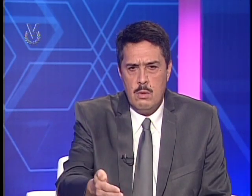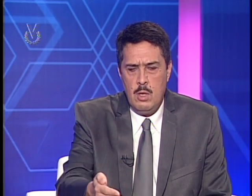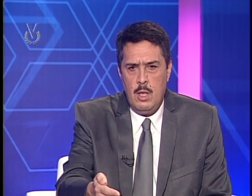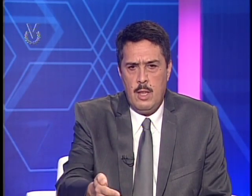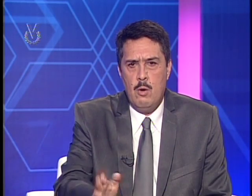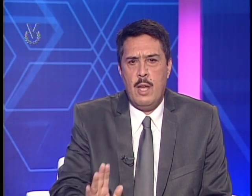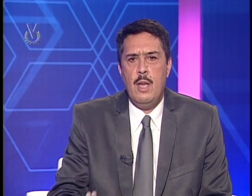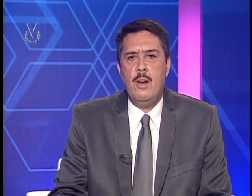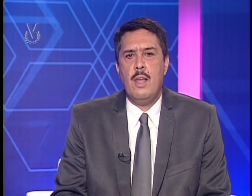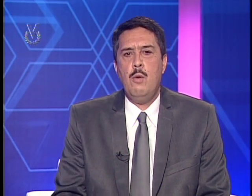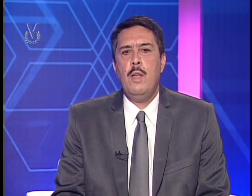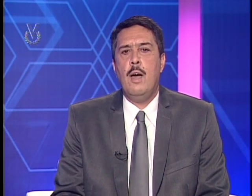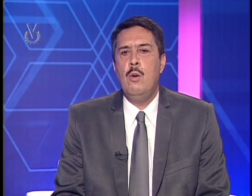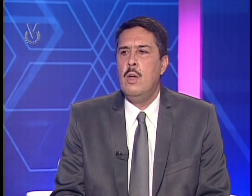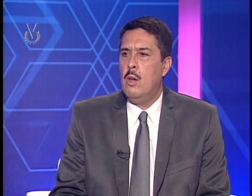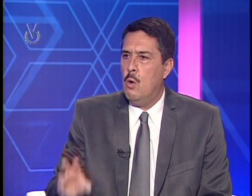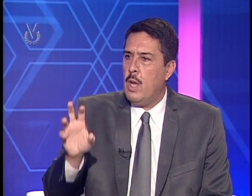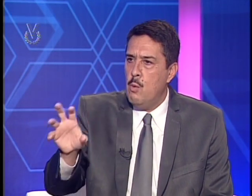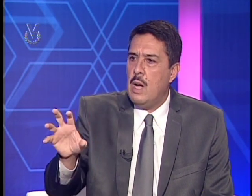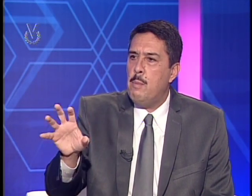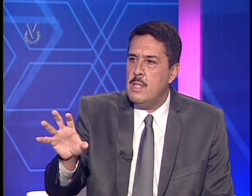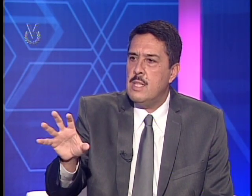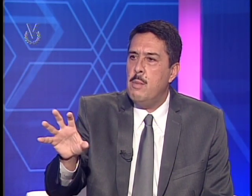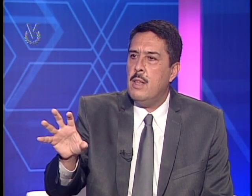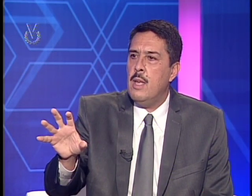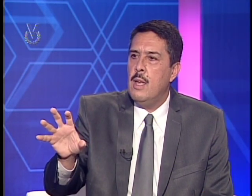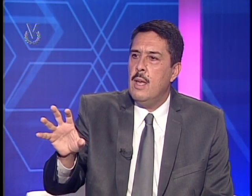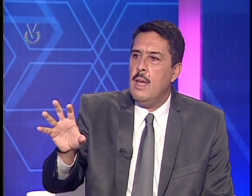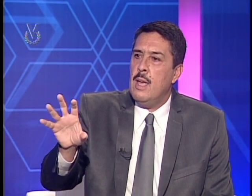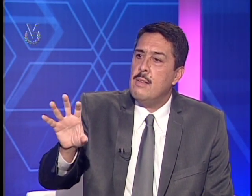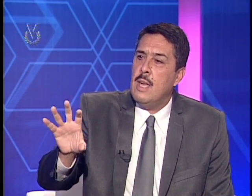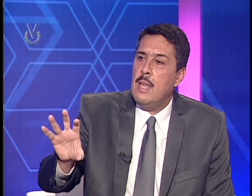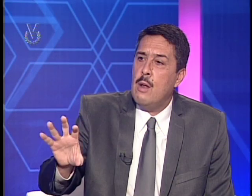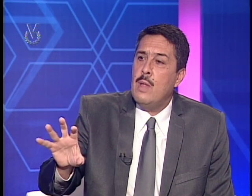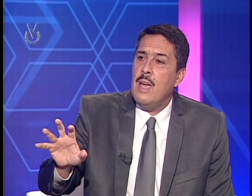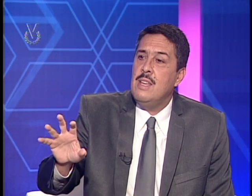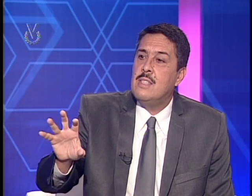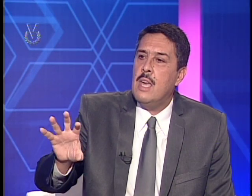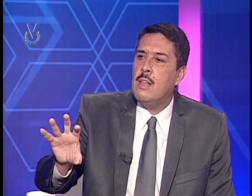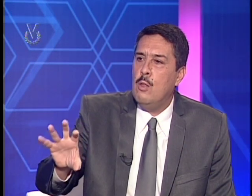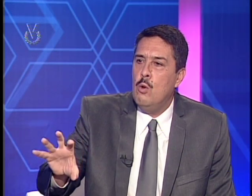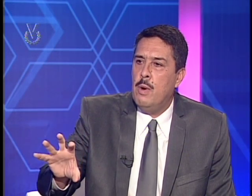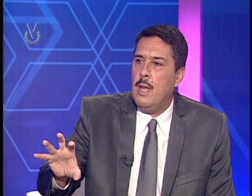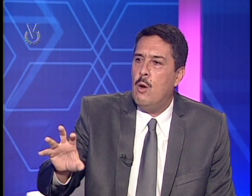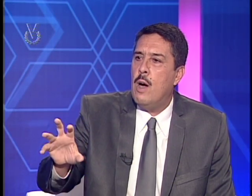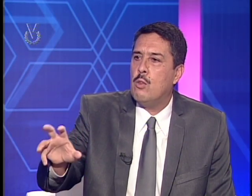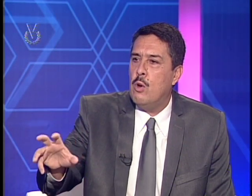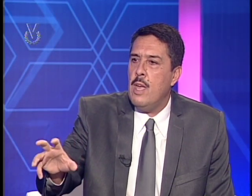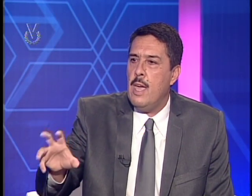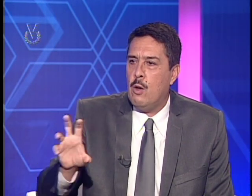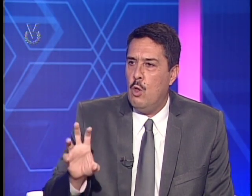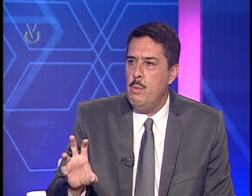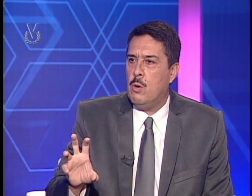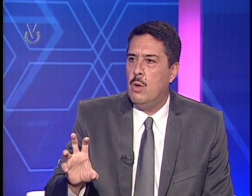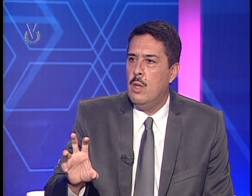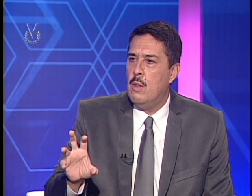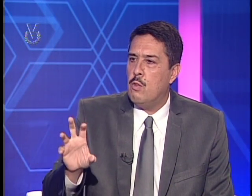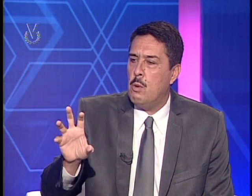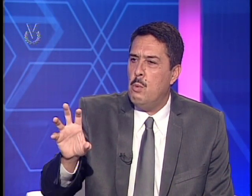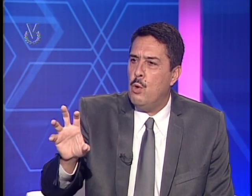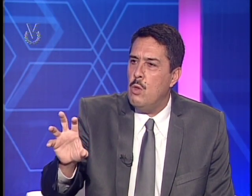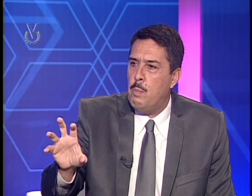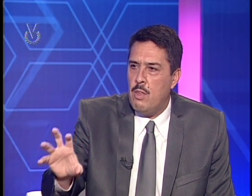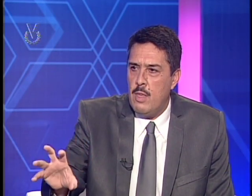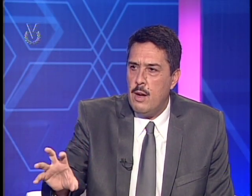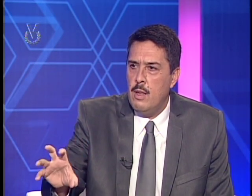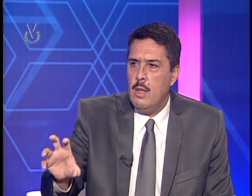venido, y tengo que ratificarlo, lo que busca precisamente es generar una incertidumbre en los actores económicos.